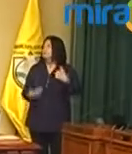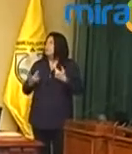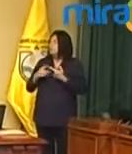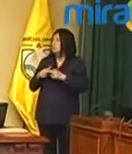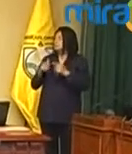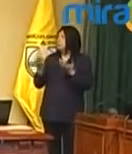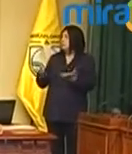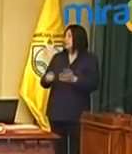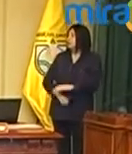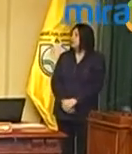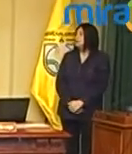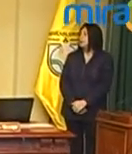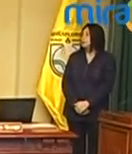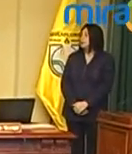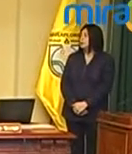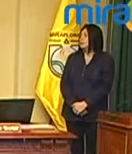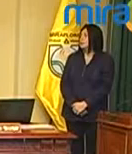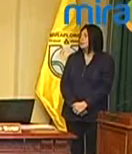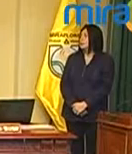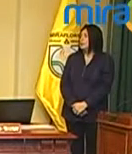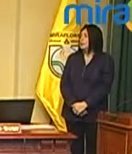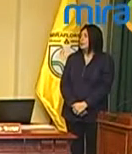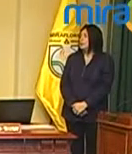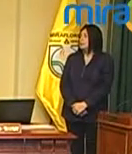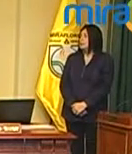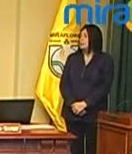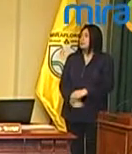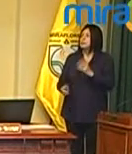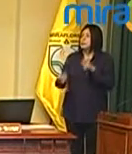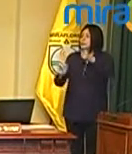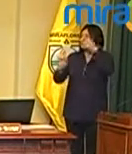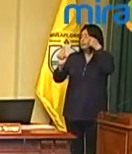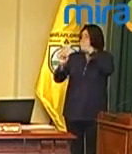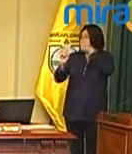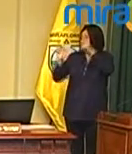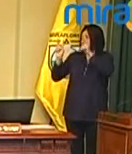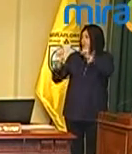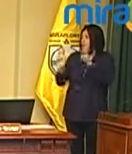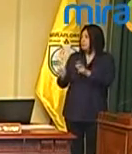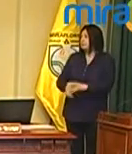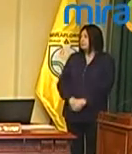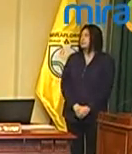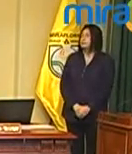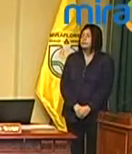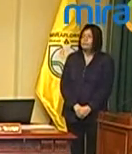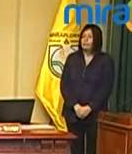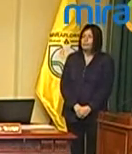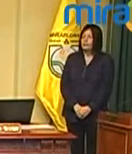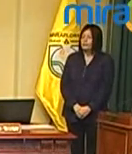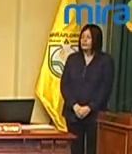entrar en materia y vamos al primer punto de la sesión.